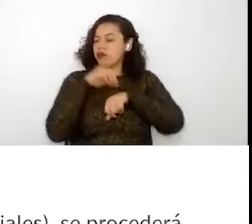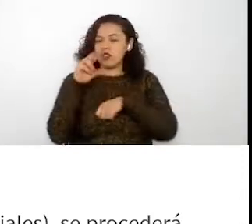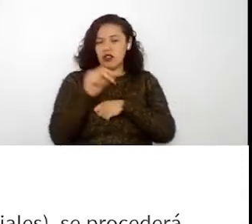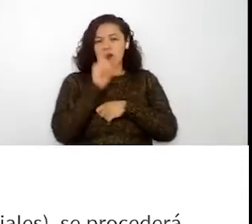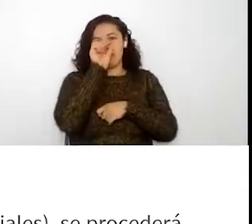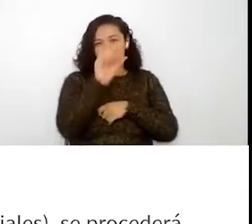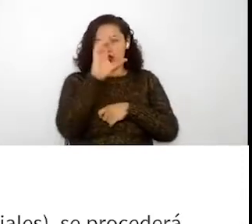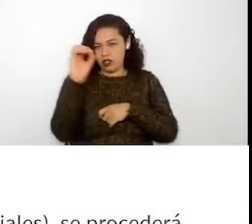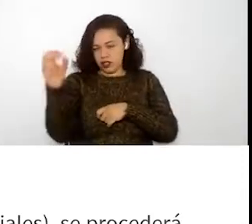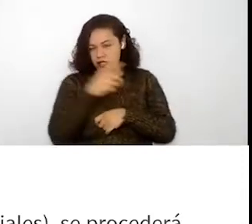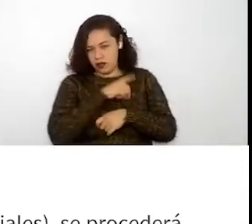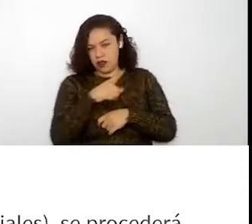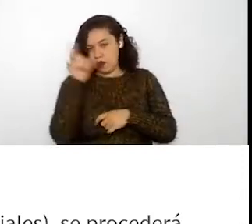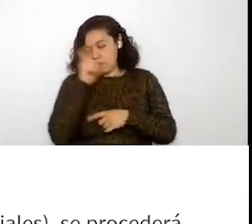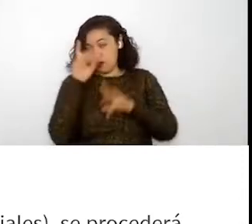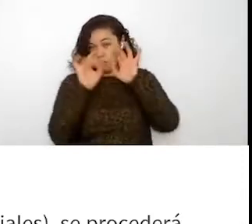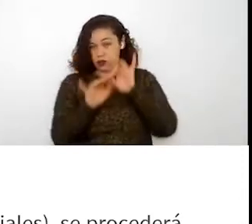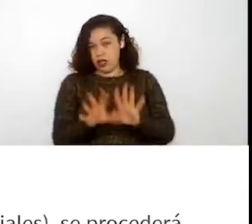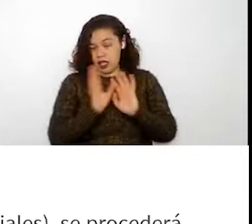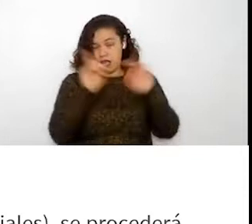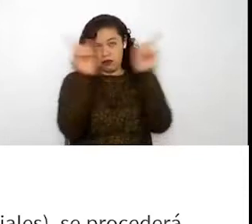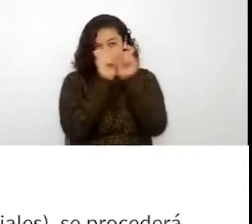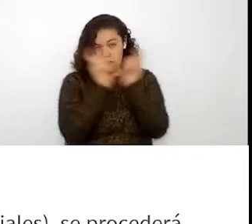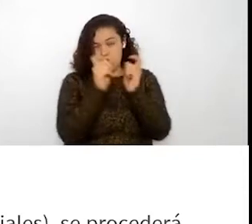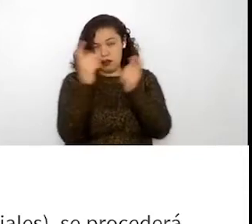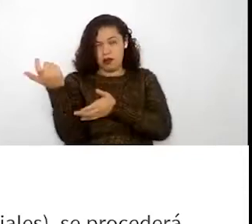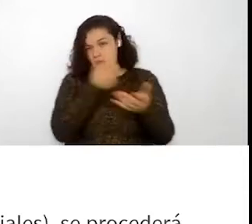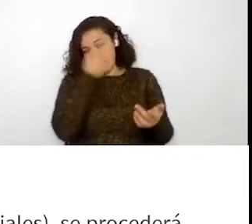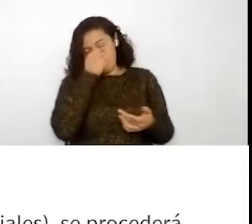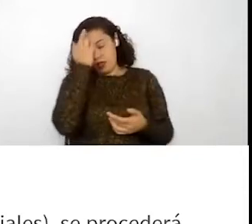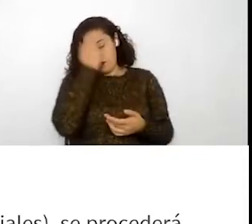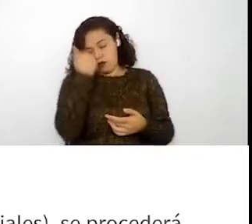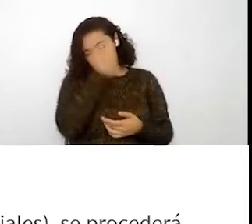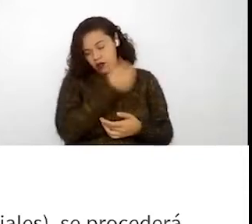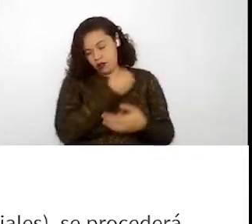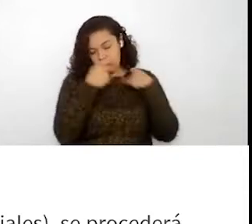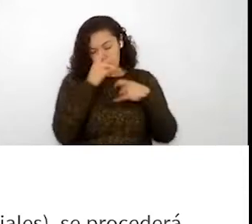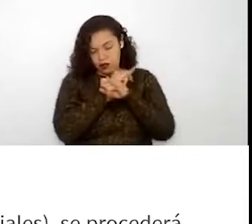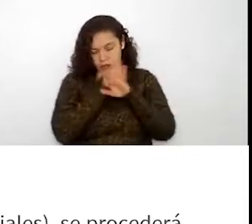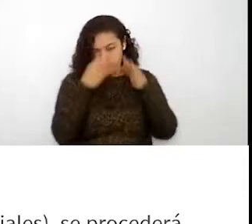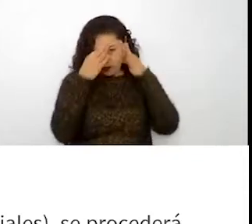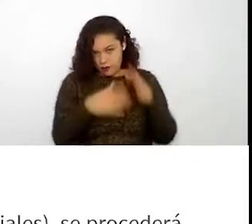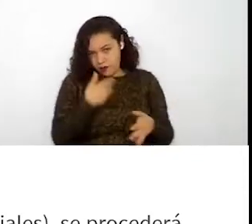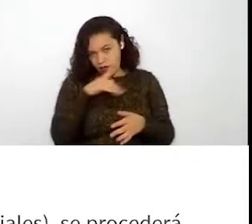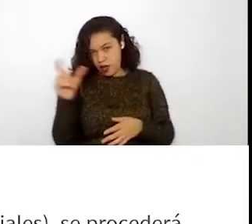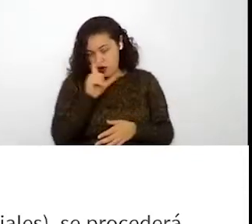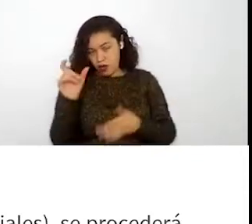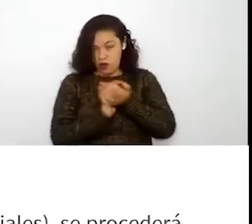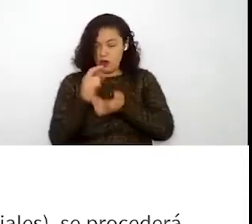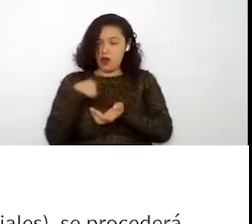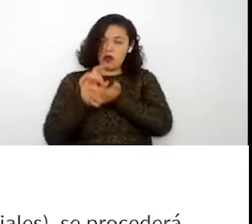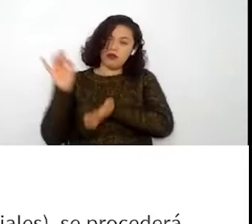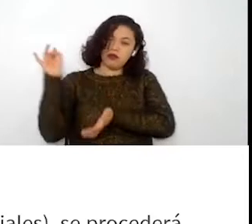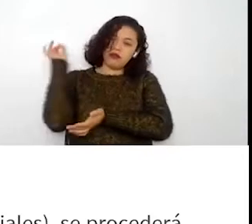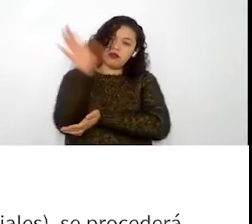la captura es importante revisar el resumen presupuestal para verificar que sus datos son correctos ya que una vez enviado el presupuesto no